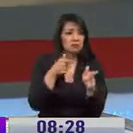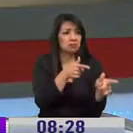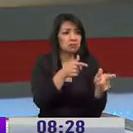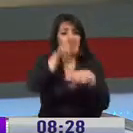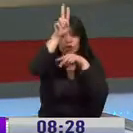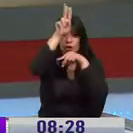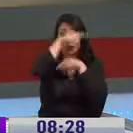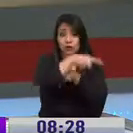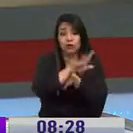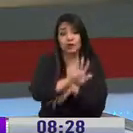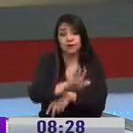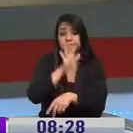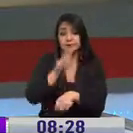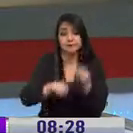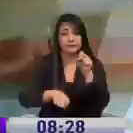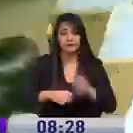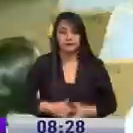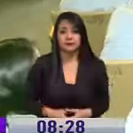el chistecito.